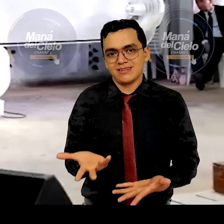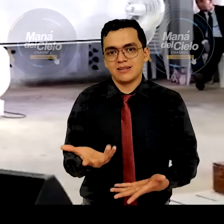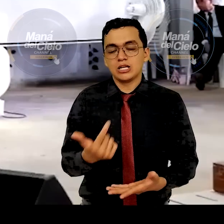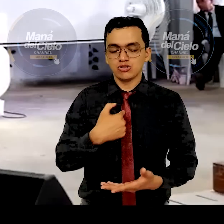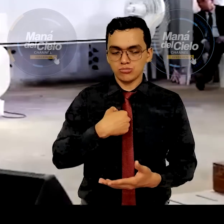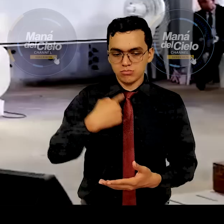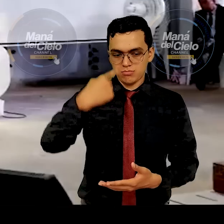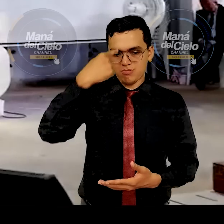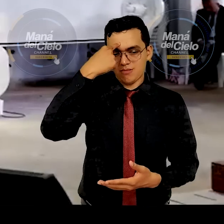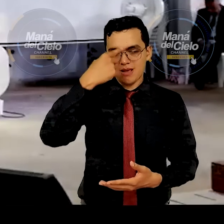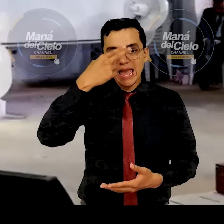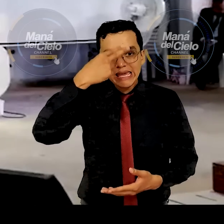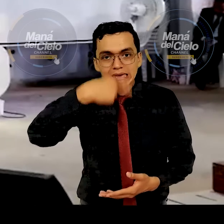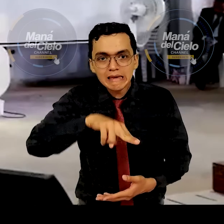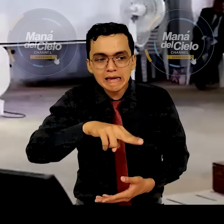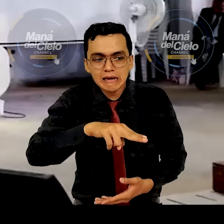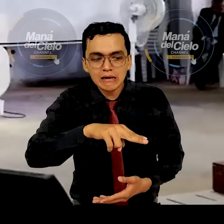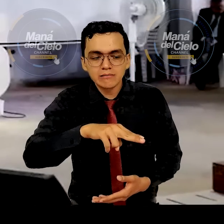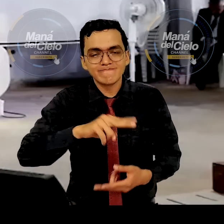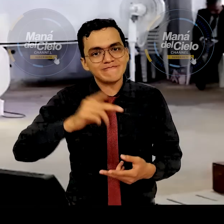cáncer se las lleva.